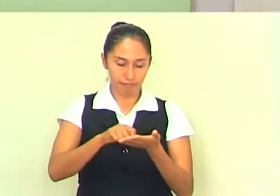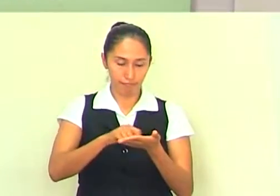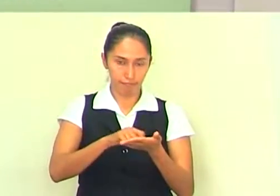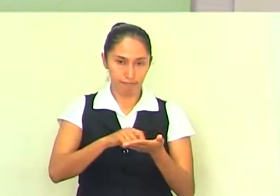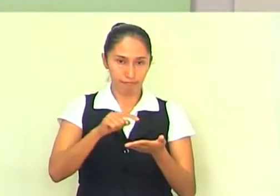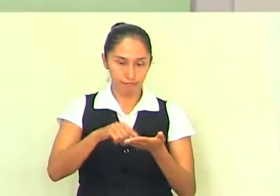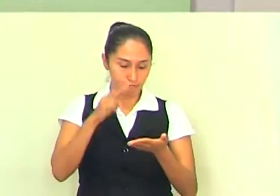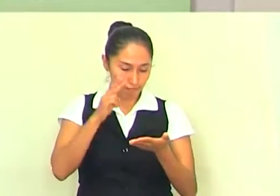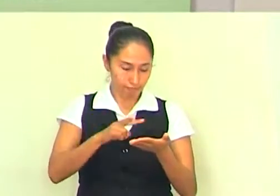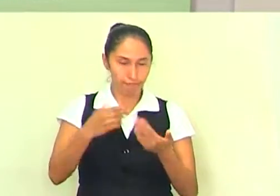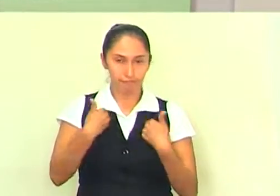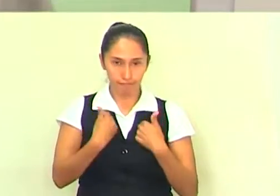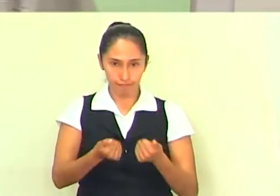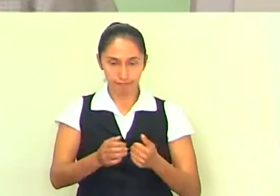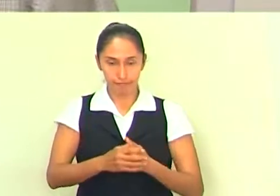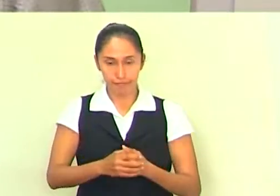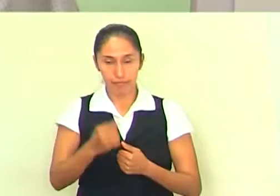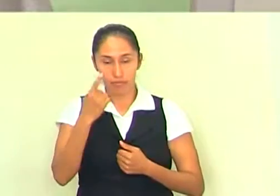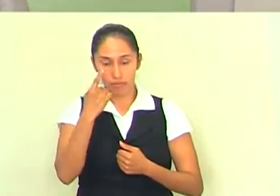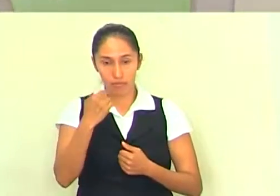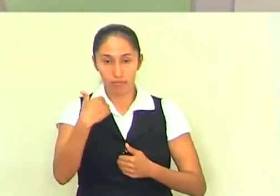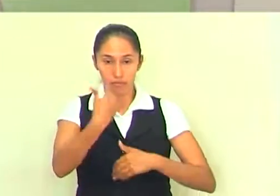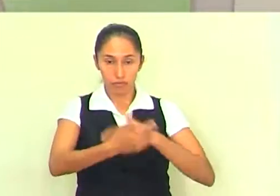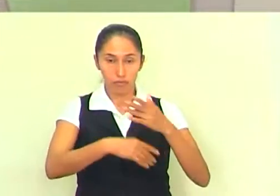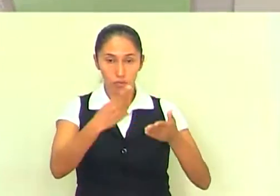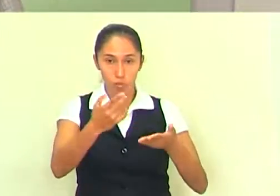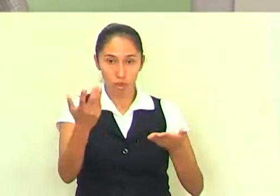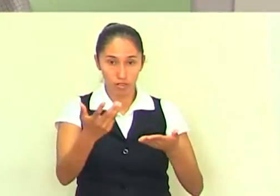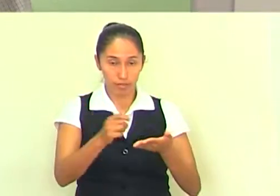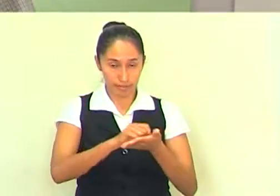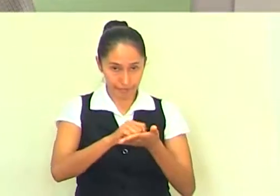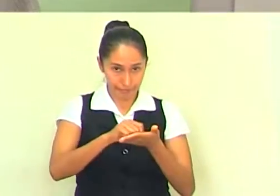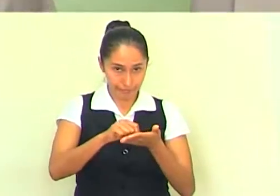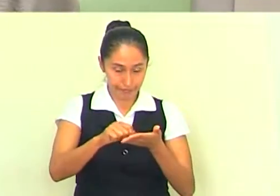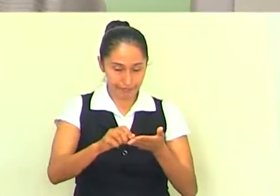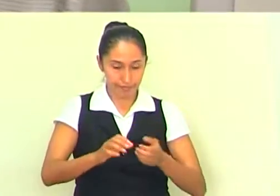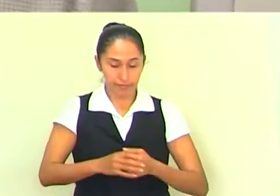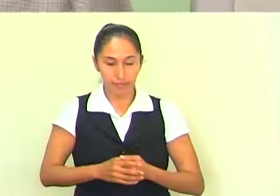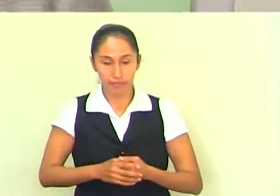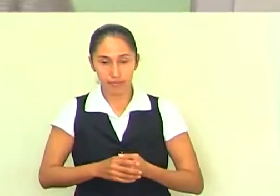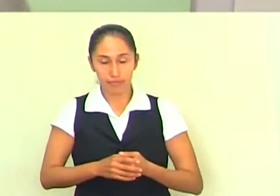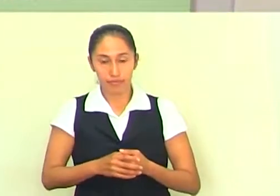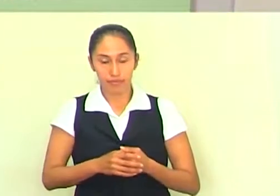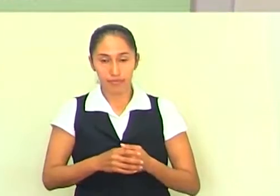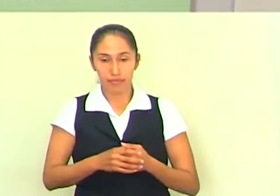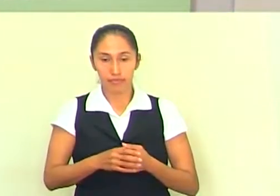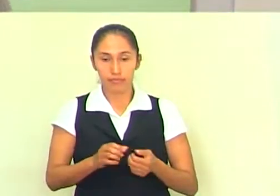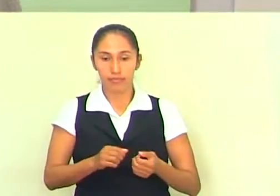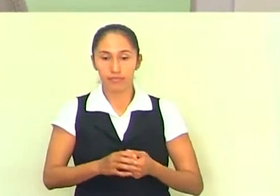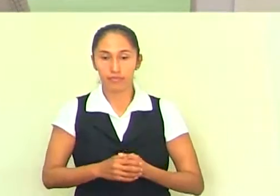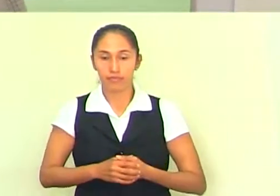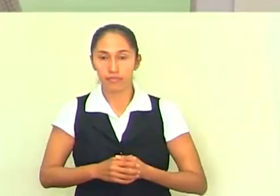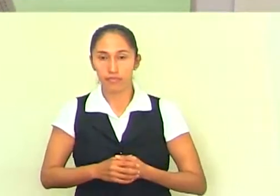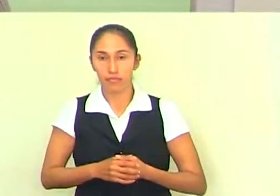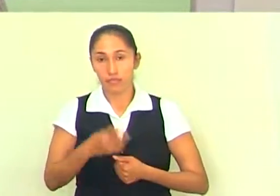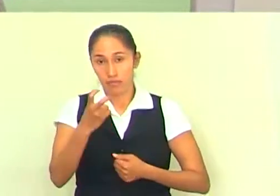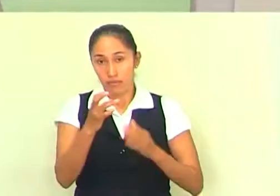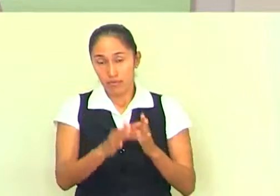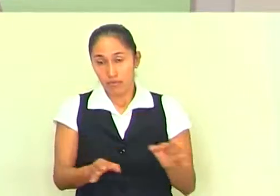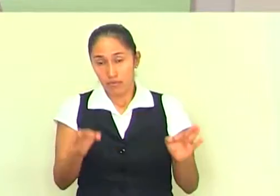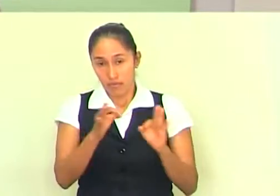un campo práctico, pero también que puedas escribir, porque ese es el fin principal de las